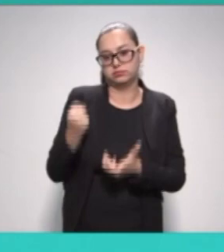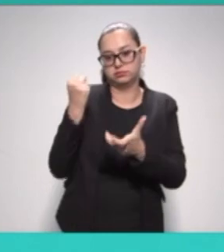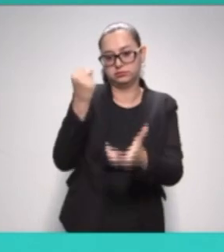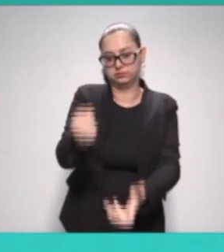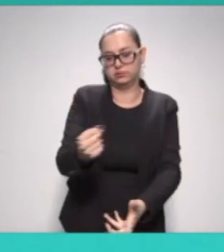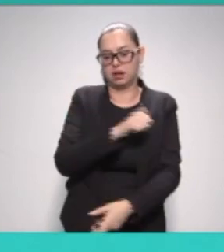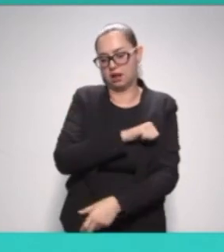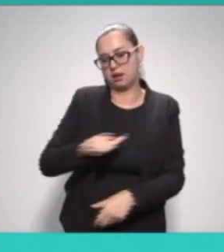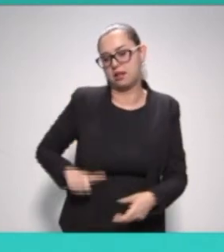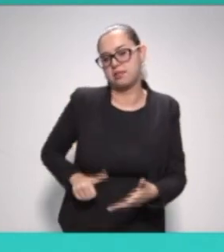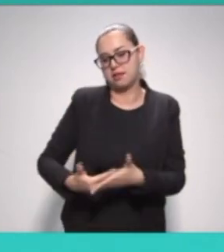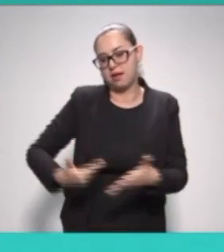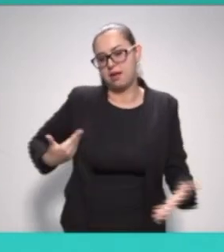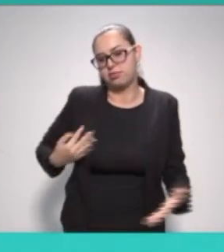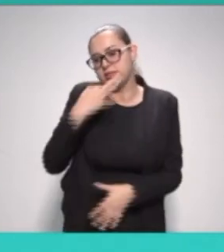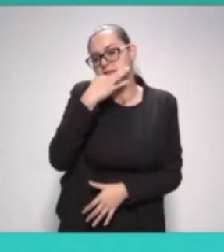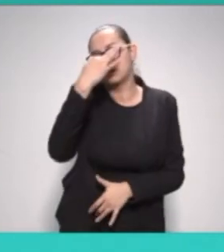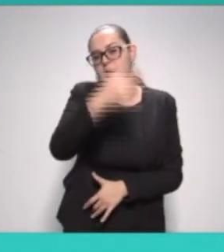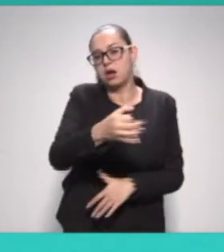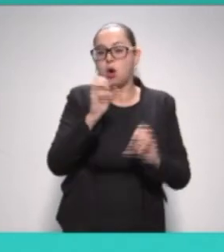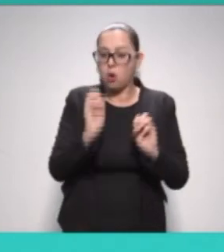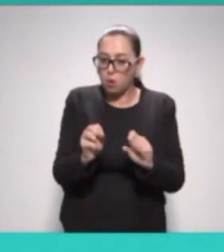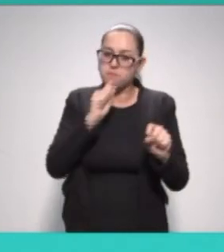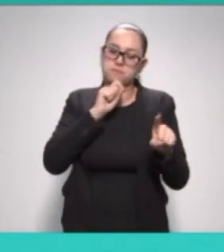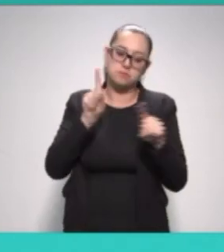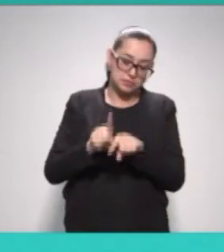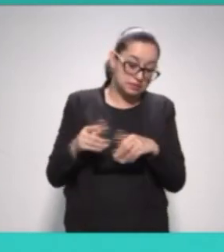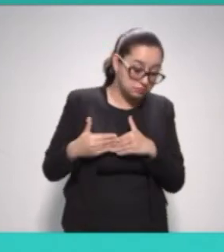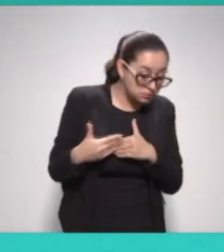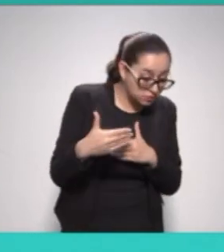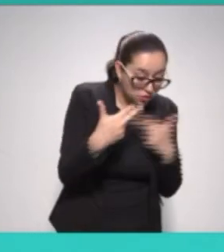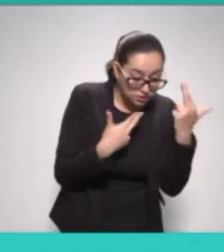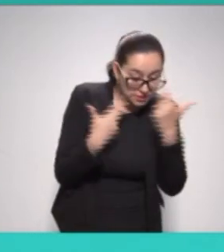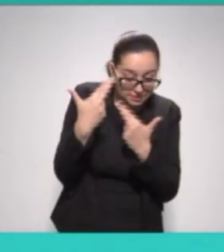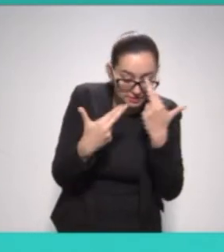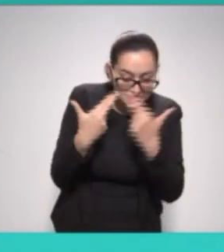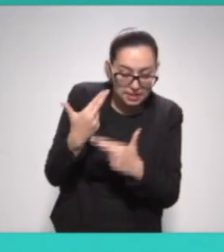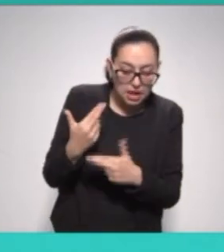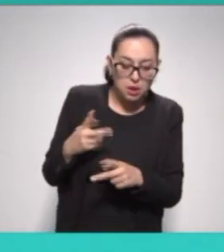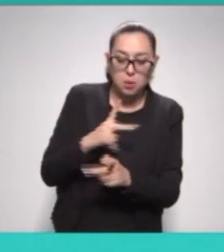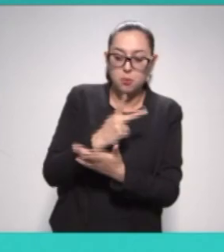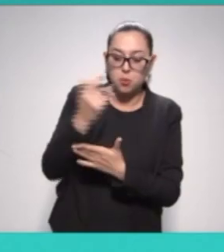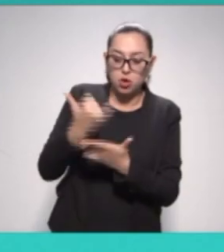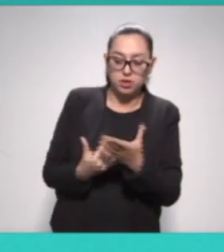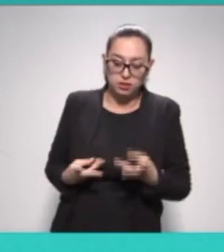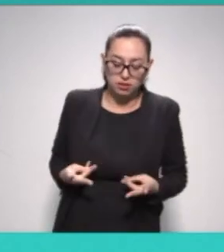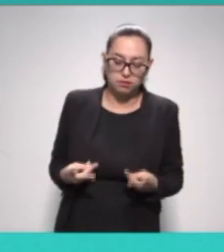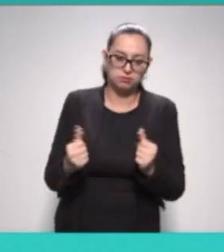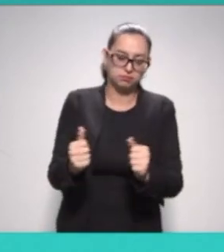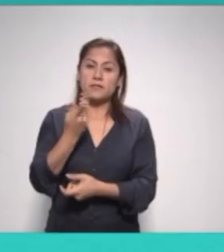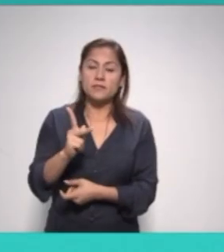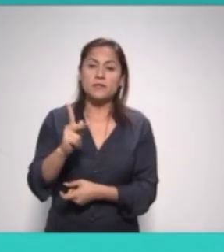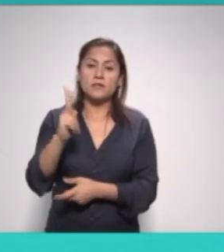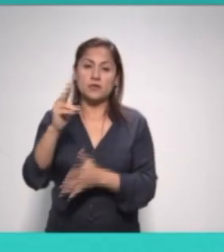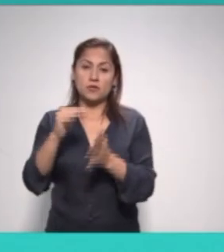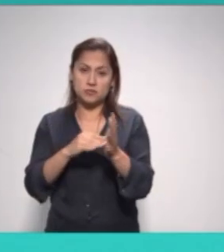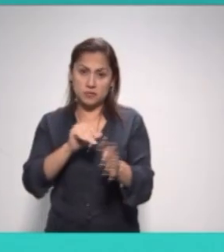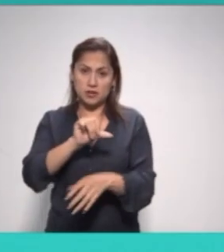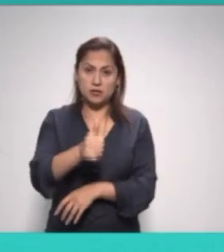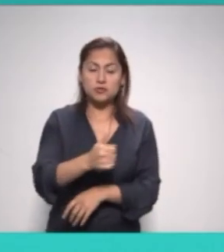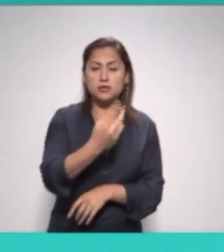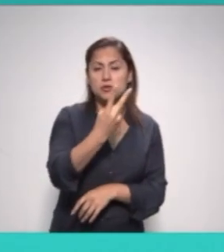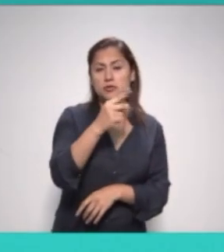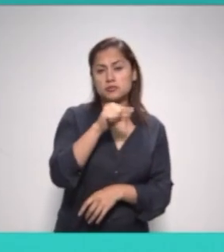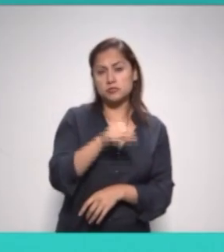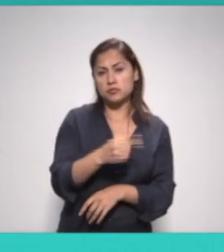la oficialía mayor quien controlan los padrones de concesionarios de los inmuebles propiedad del gobierno de la ciudad de mexico inconforme con la respuesta el particular presentó